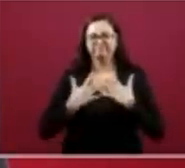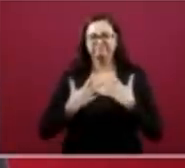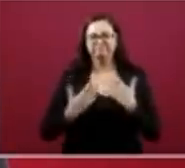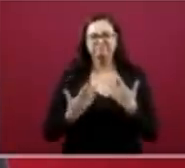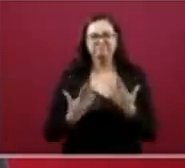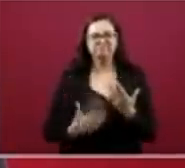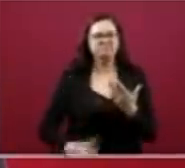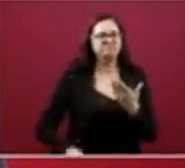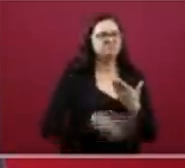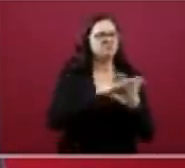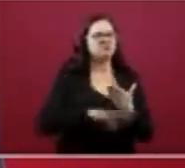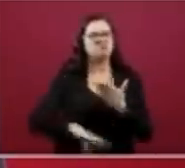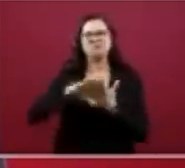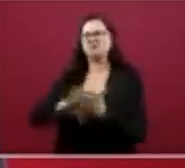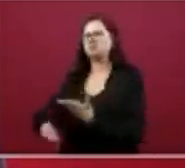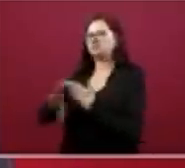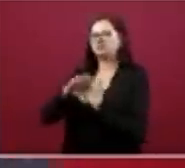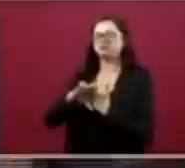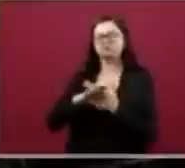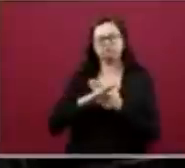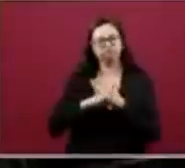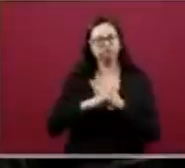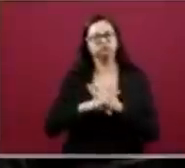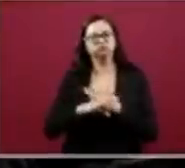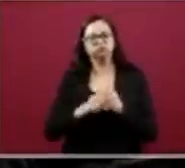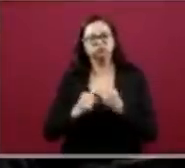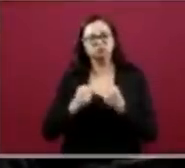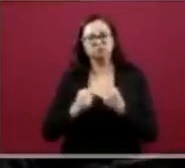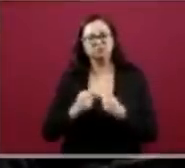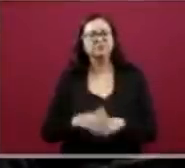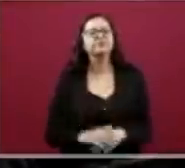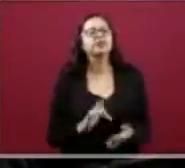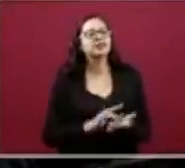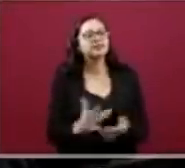cualquier adversidad. Gracias, señor